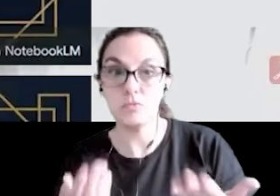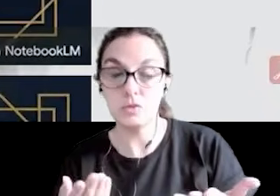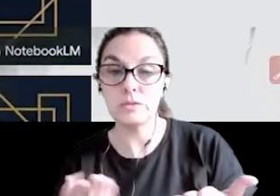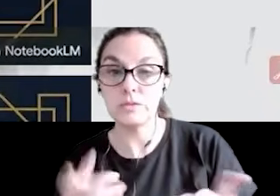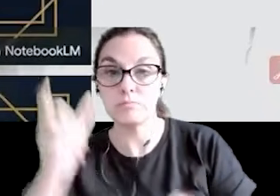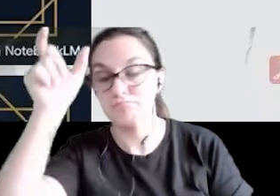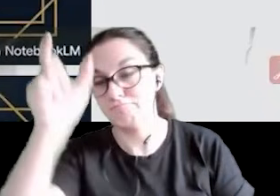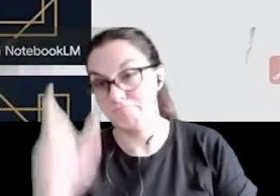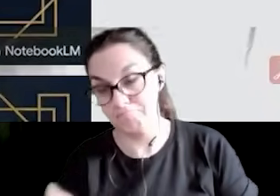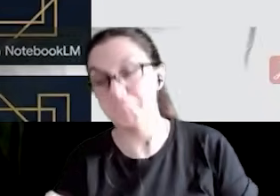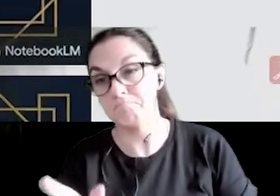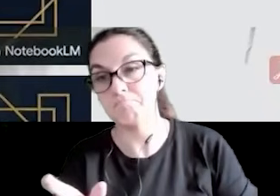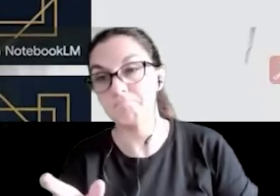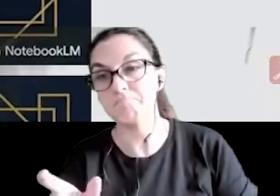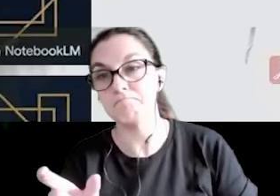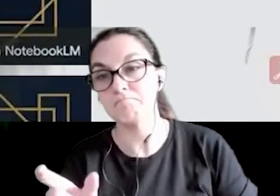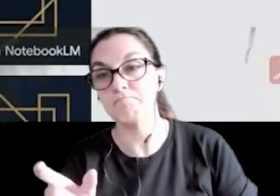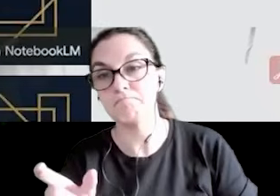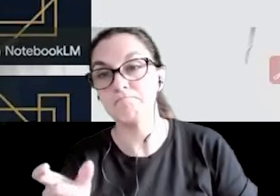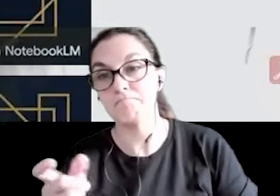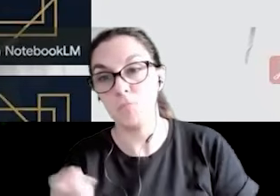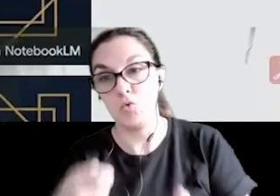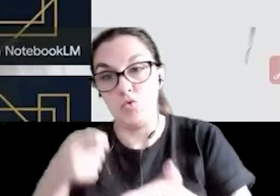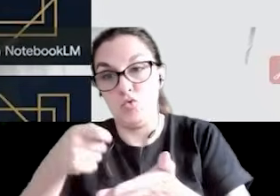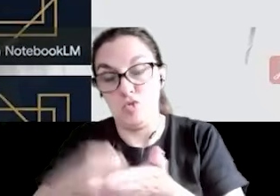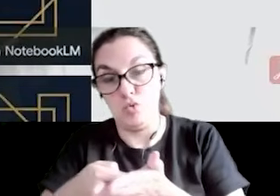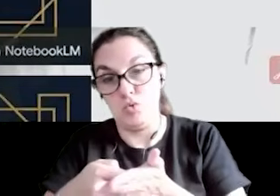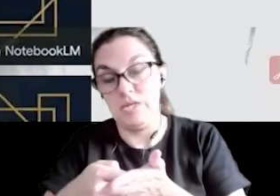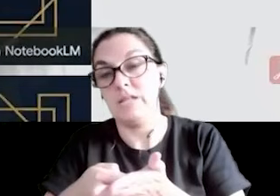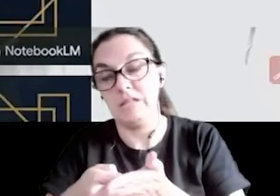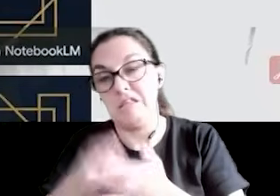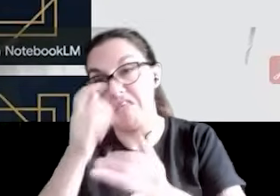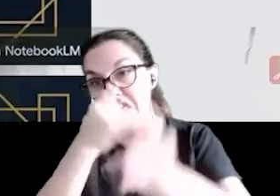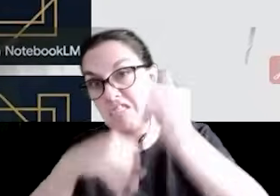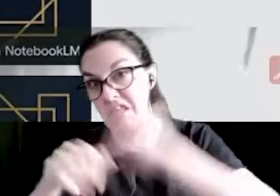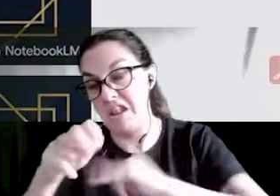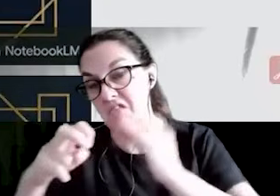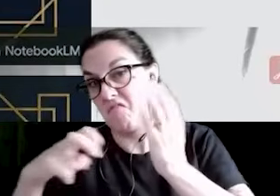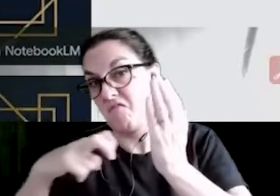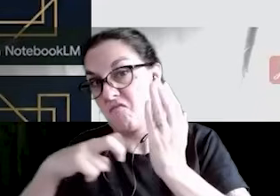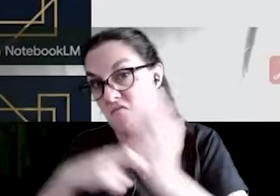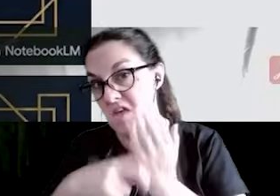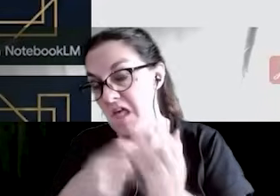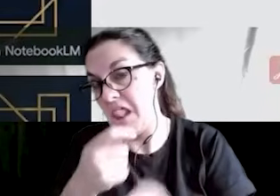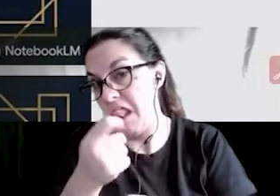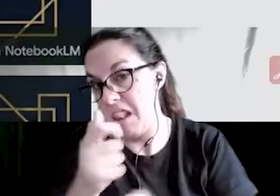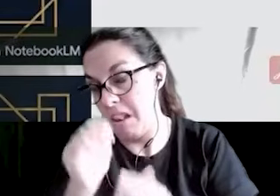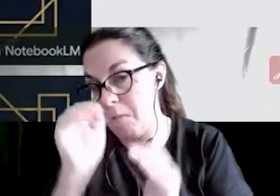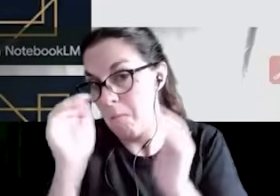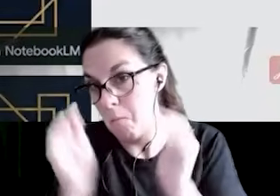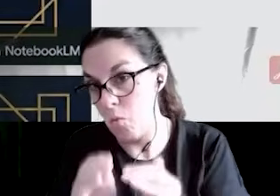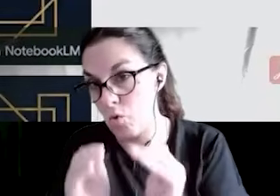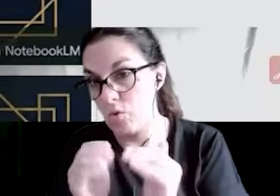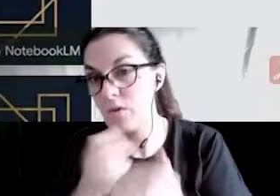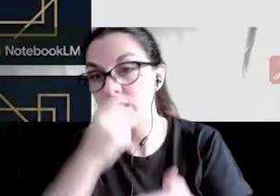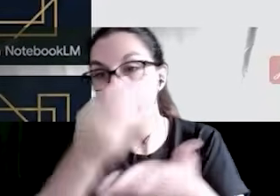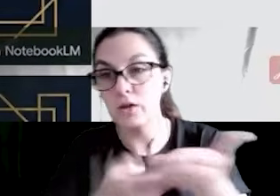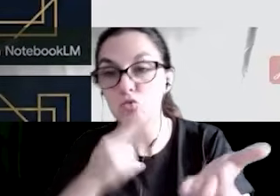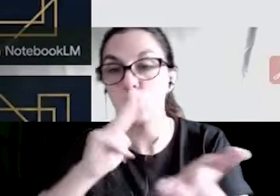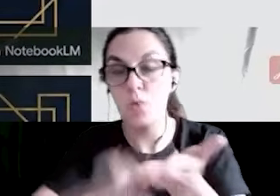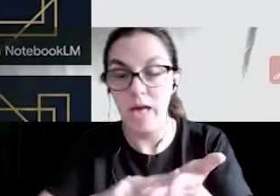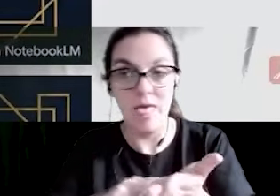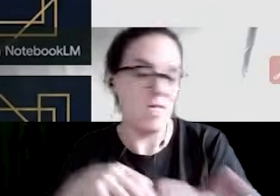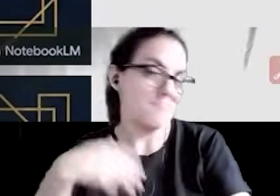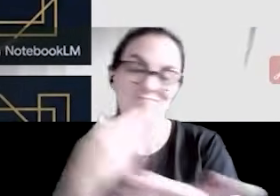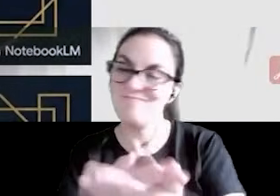contribuyente de bajo interés fiscal que no presentó su declaración jurada, por el motivo